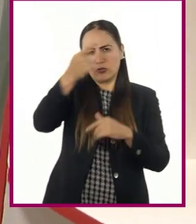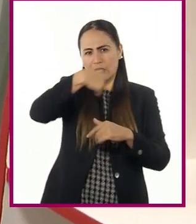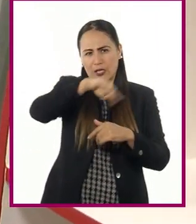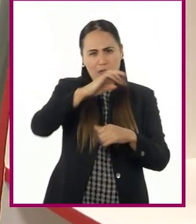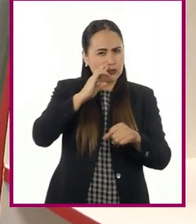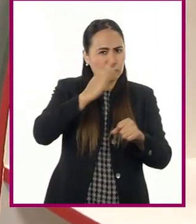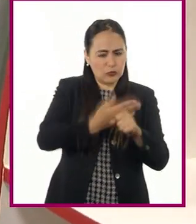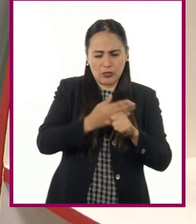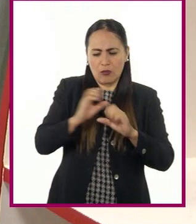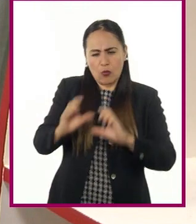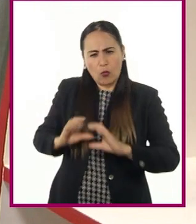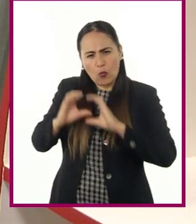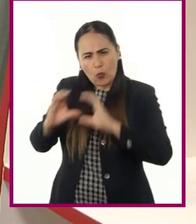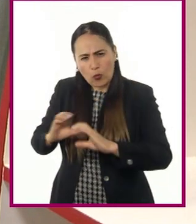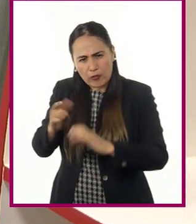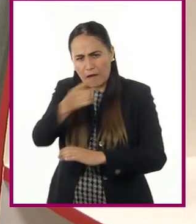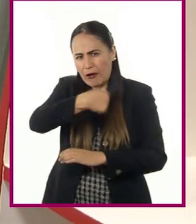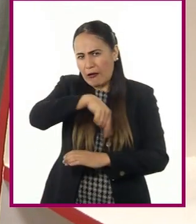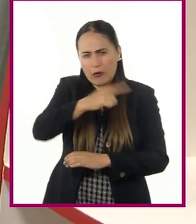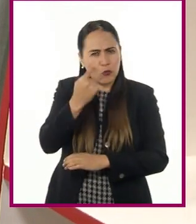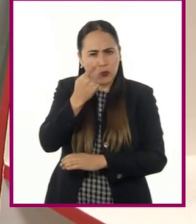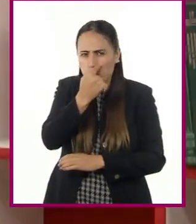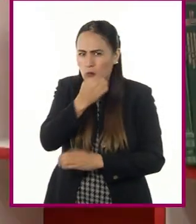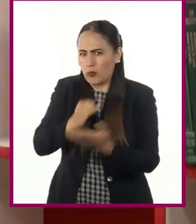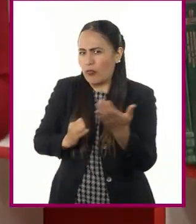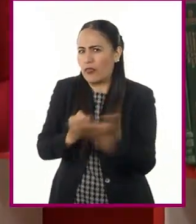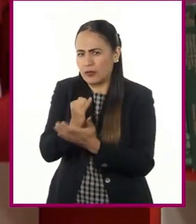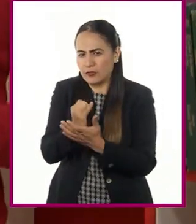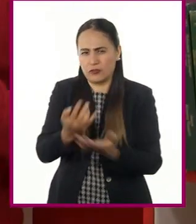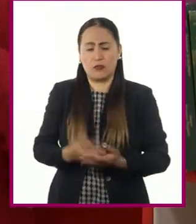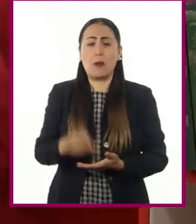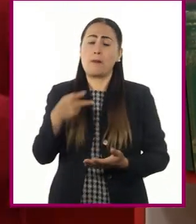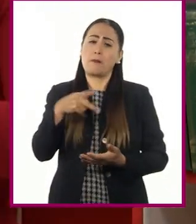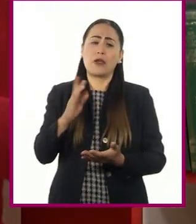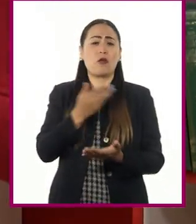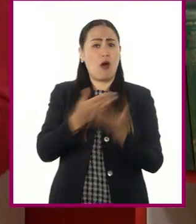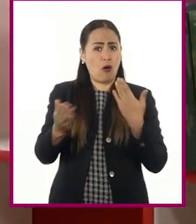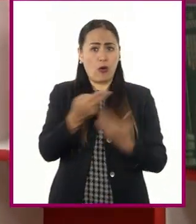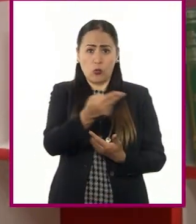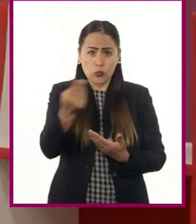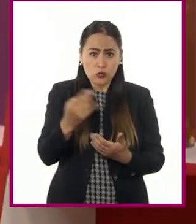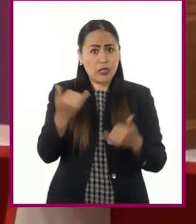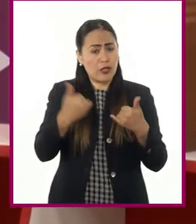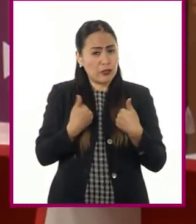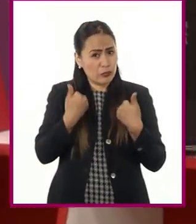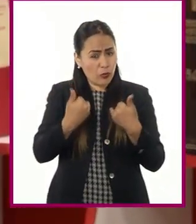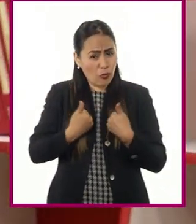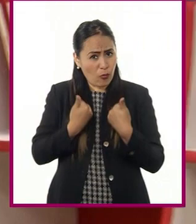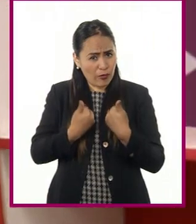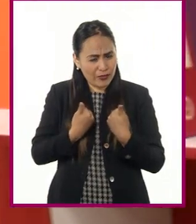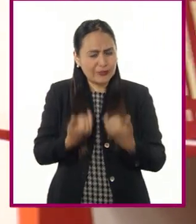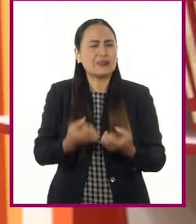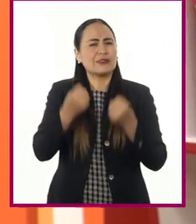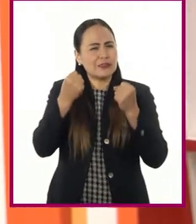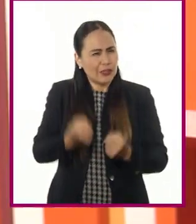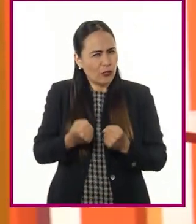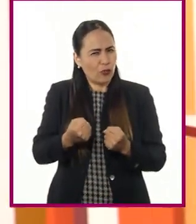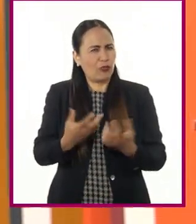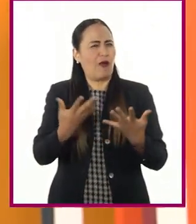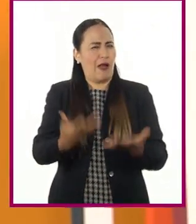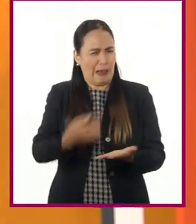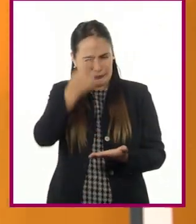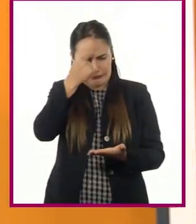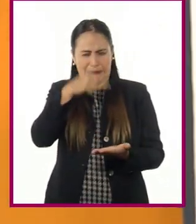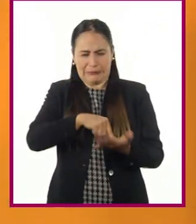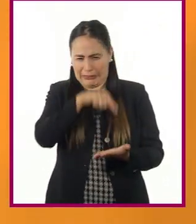que decidían casi todo lo que podían hacer. Pero ahora, como adolescentes, seguramente dudan. Ya no creen